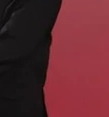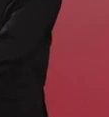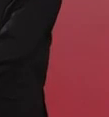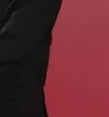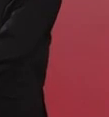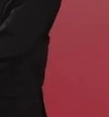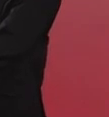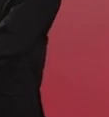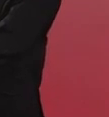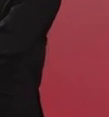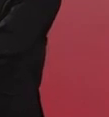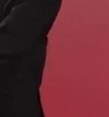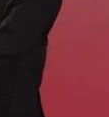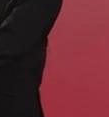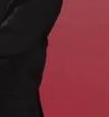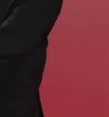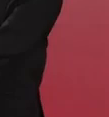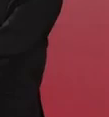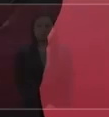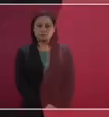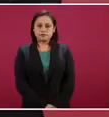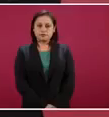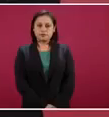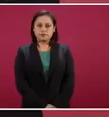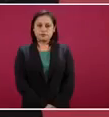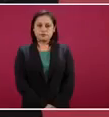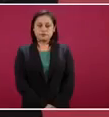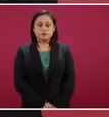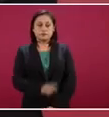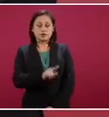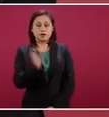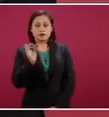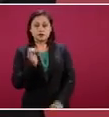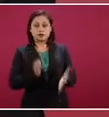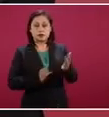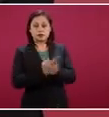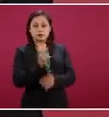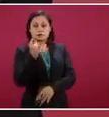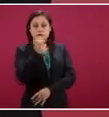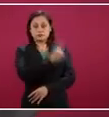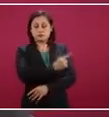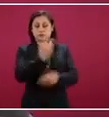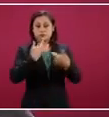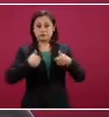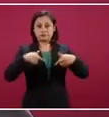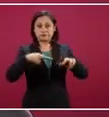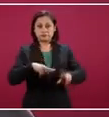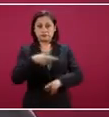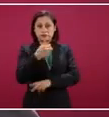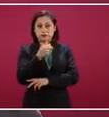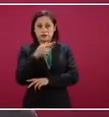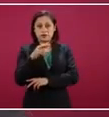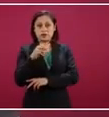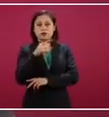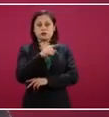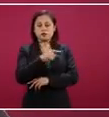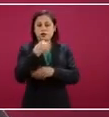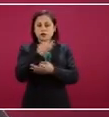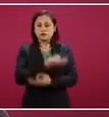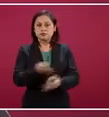días por parte especialmente de la House of Representatives, se tenga toda la información de lo que México ha venido